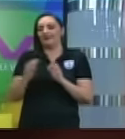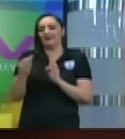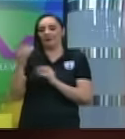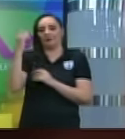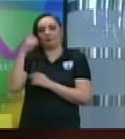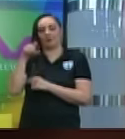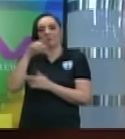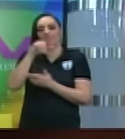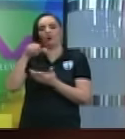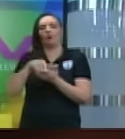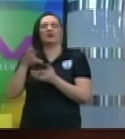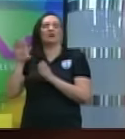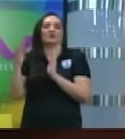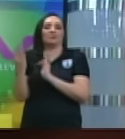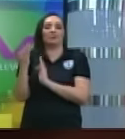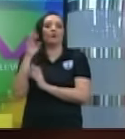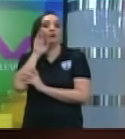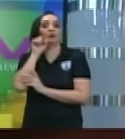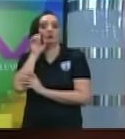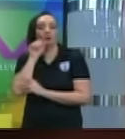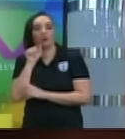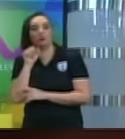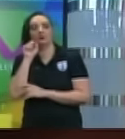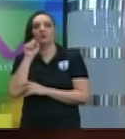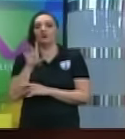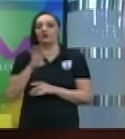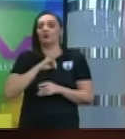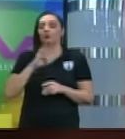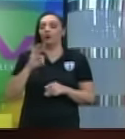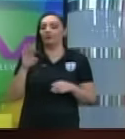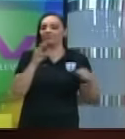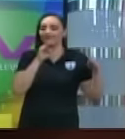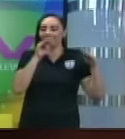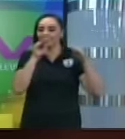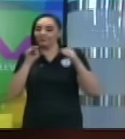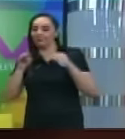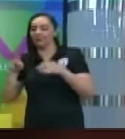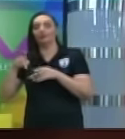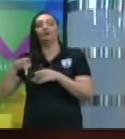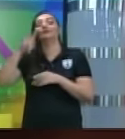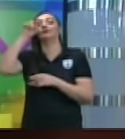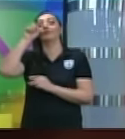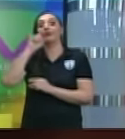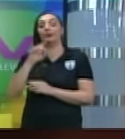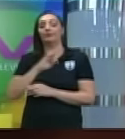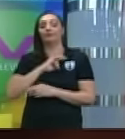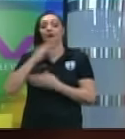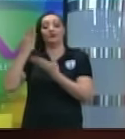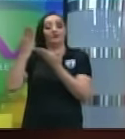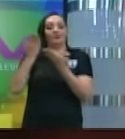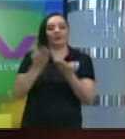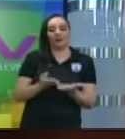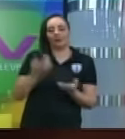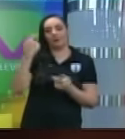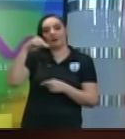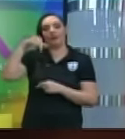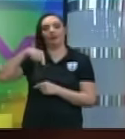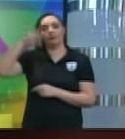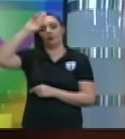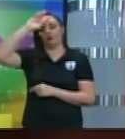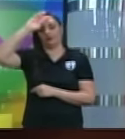cuanto a actividad hacia el oriente del estado de a poco se ha ido moviendo, pero parte de la actividad también ha alcanzado la metrópoli de